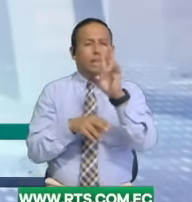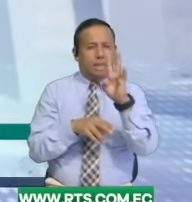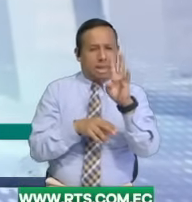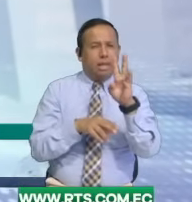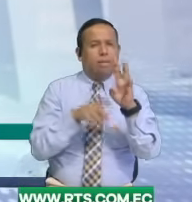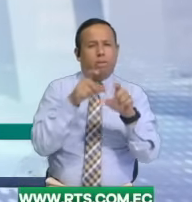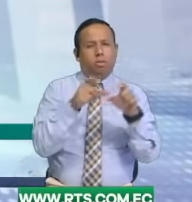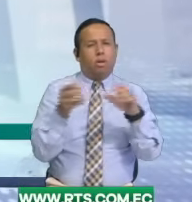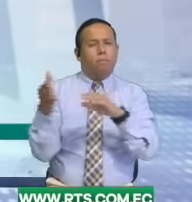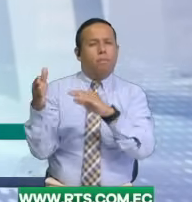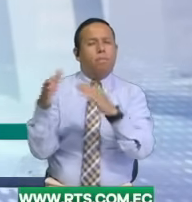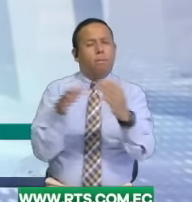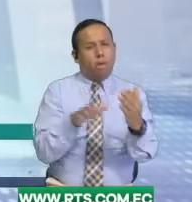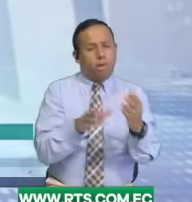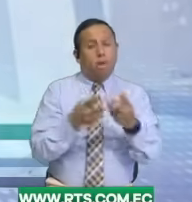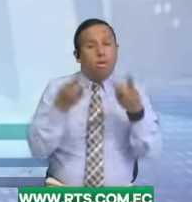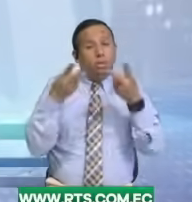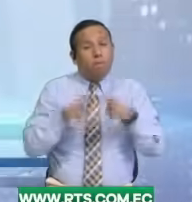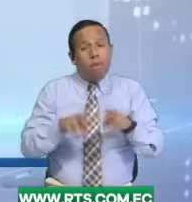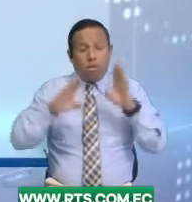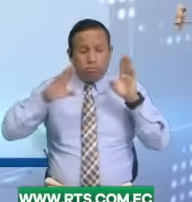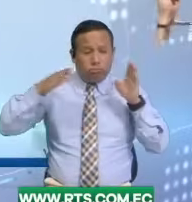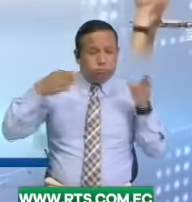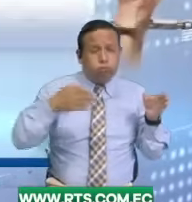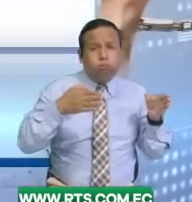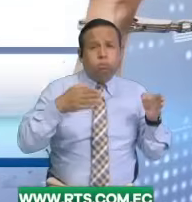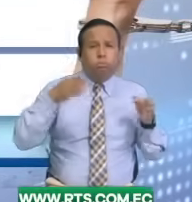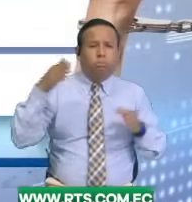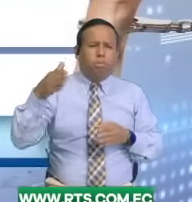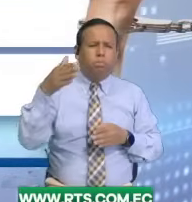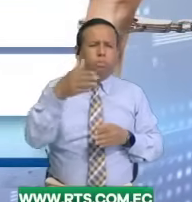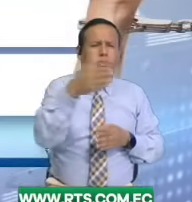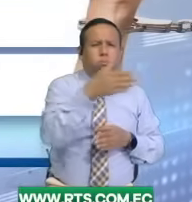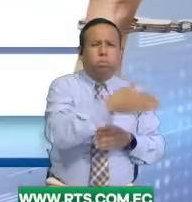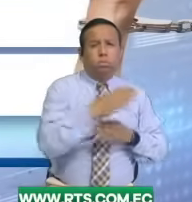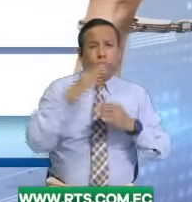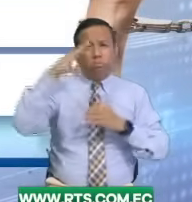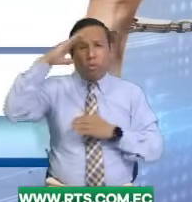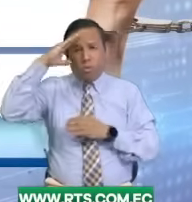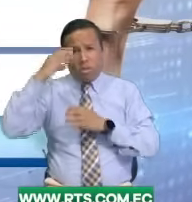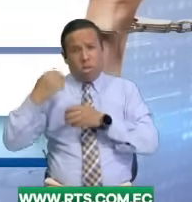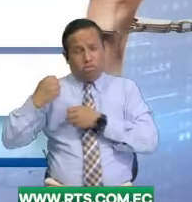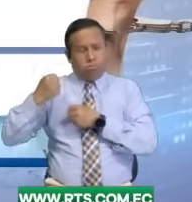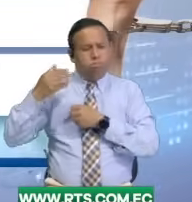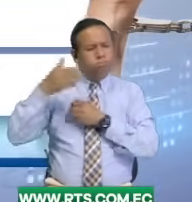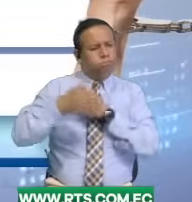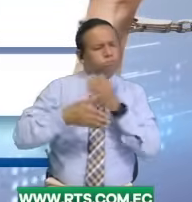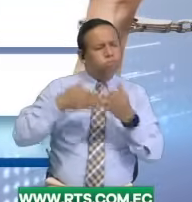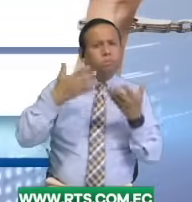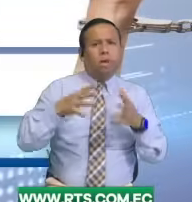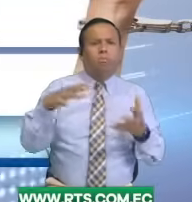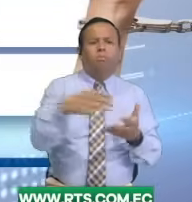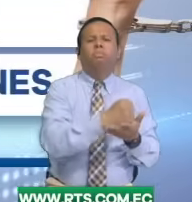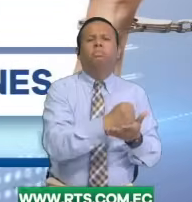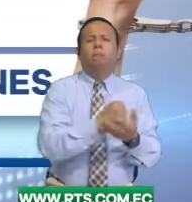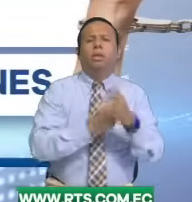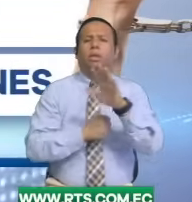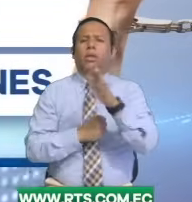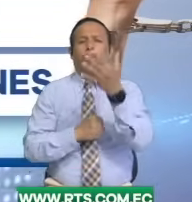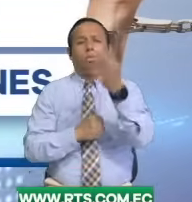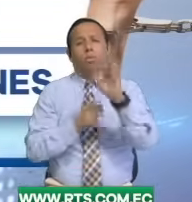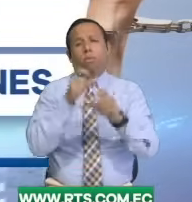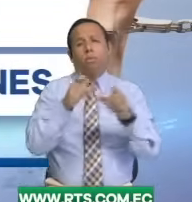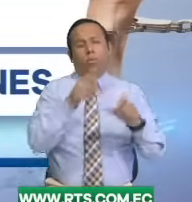muertes violentas. Además, los operativos ejecutados por el personal del distrito han obtenido resultados como 519